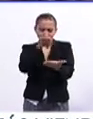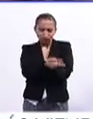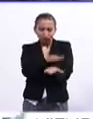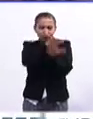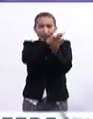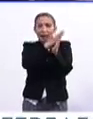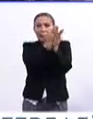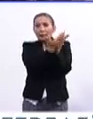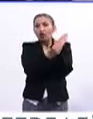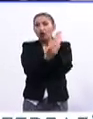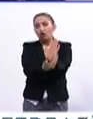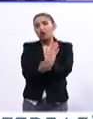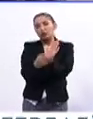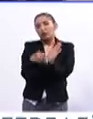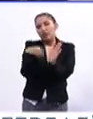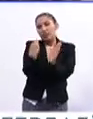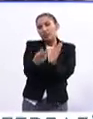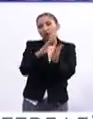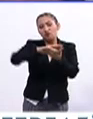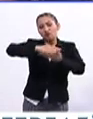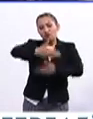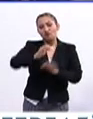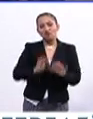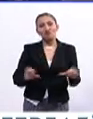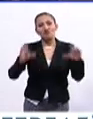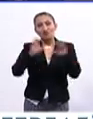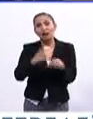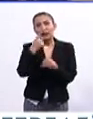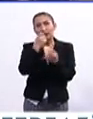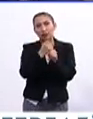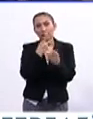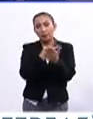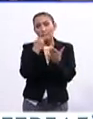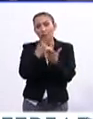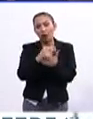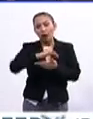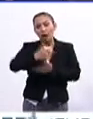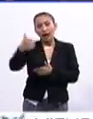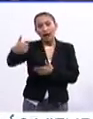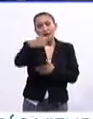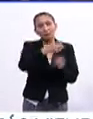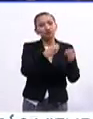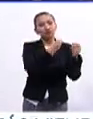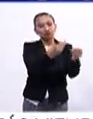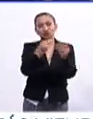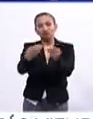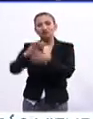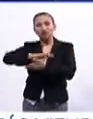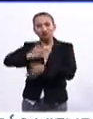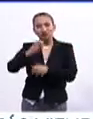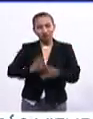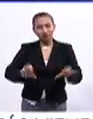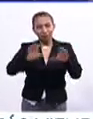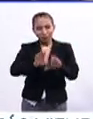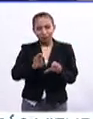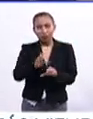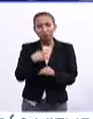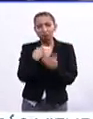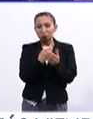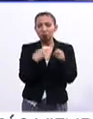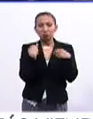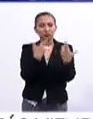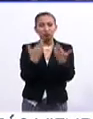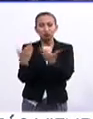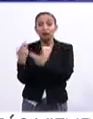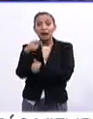para estimularlos, y les damos una laptop. En este año les dimos una laptop a cada uno de ellos. Y creo que